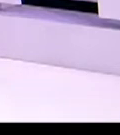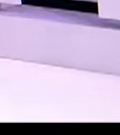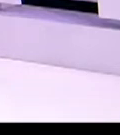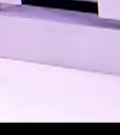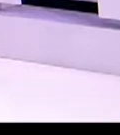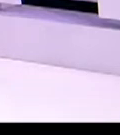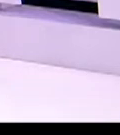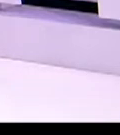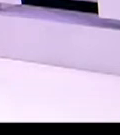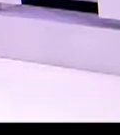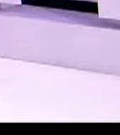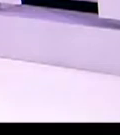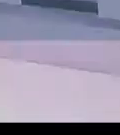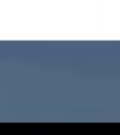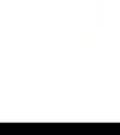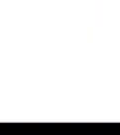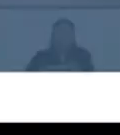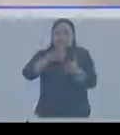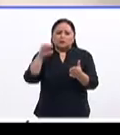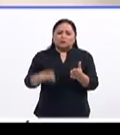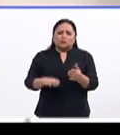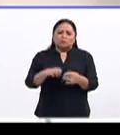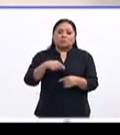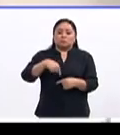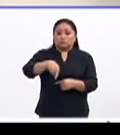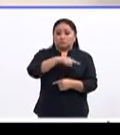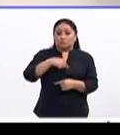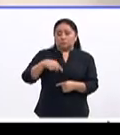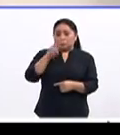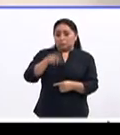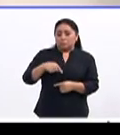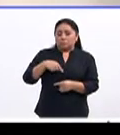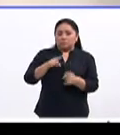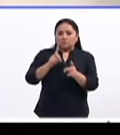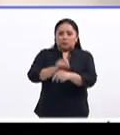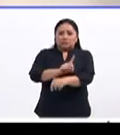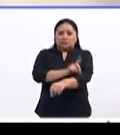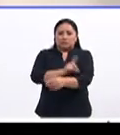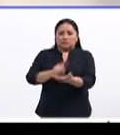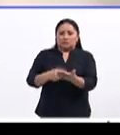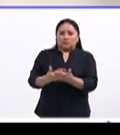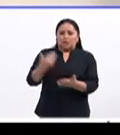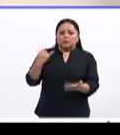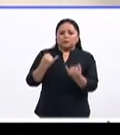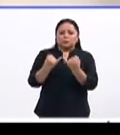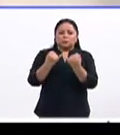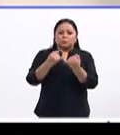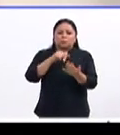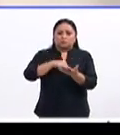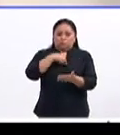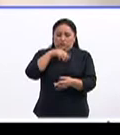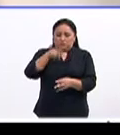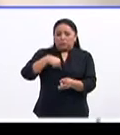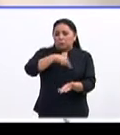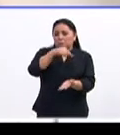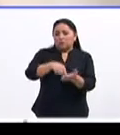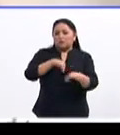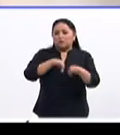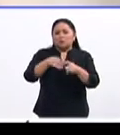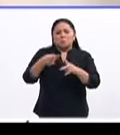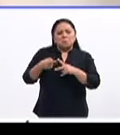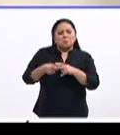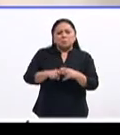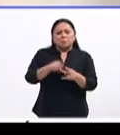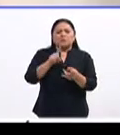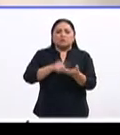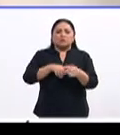migrantes que acaban de llegar a nuestro país. Nosotros desde el EMUMI, desde el instituto donde trabajo,